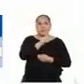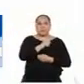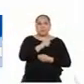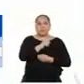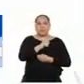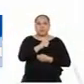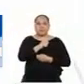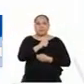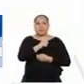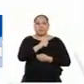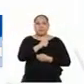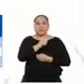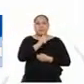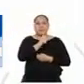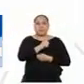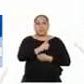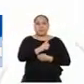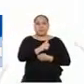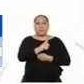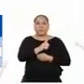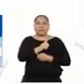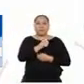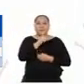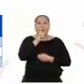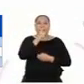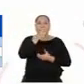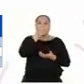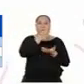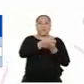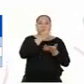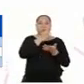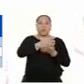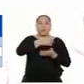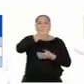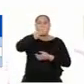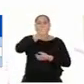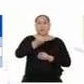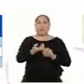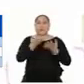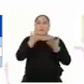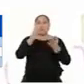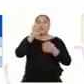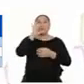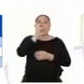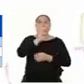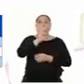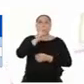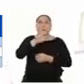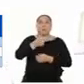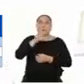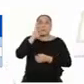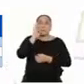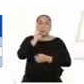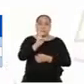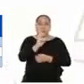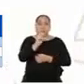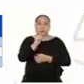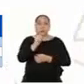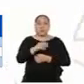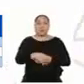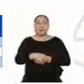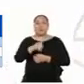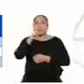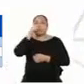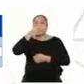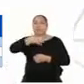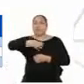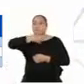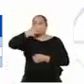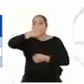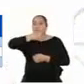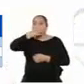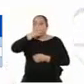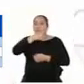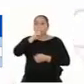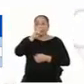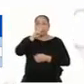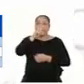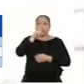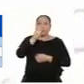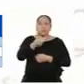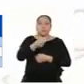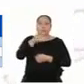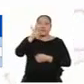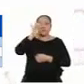taza de leche de 200 mililitros aporta 9,6 gramos de carbohidratos y una manzana de 150 gramos,